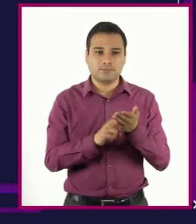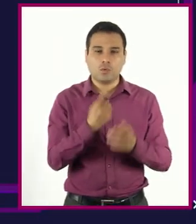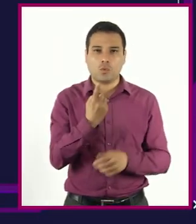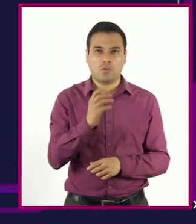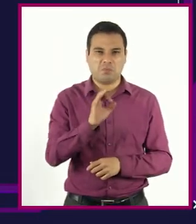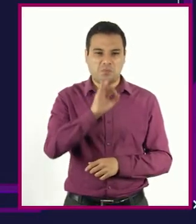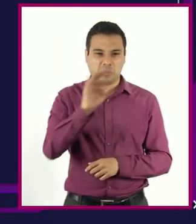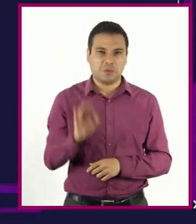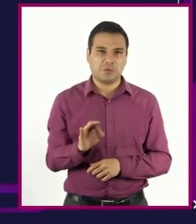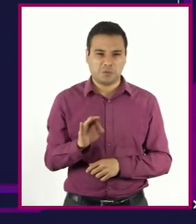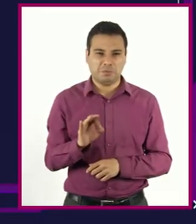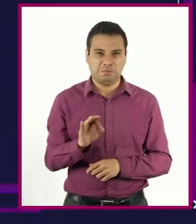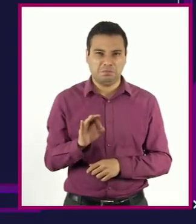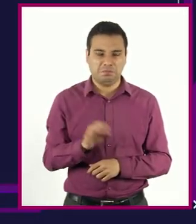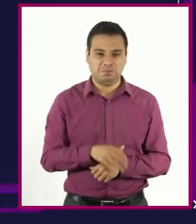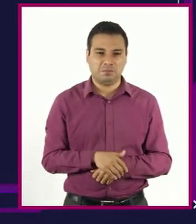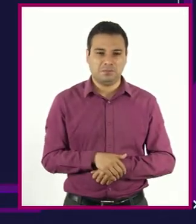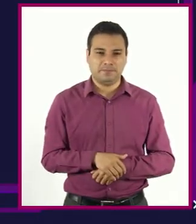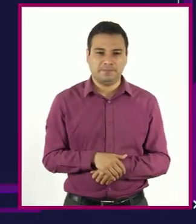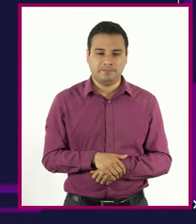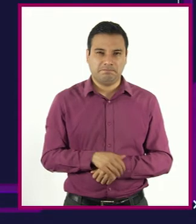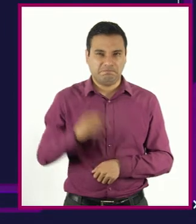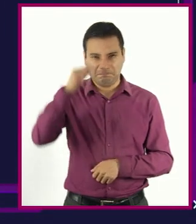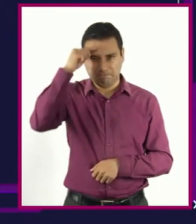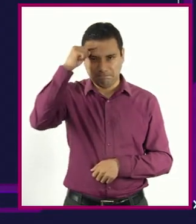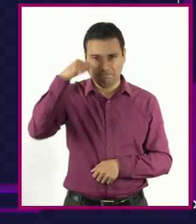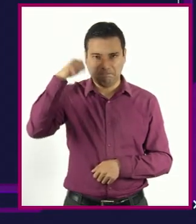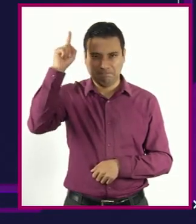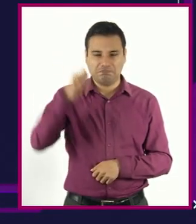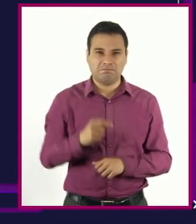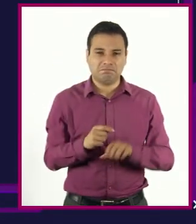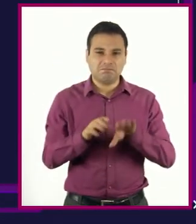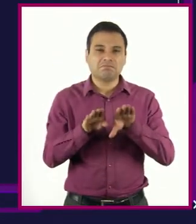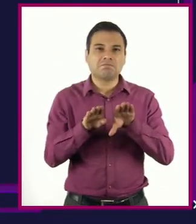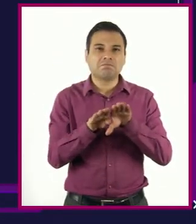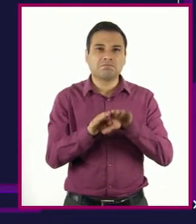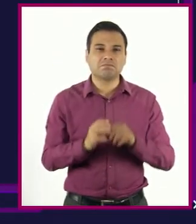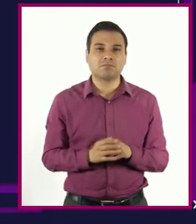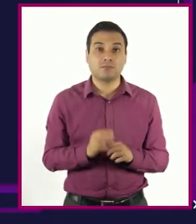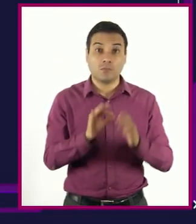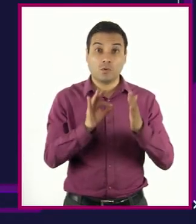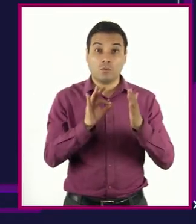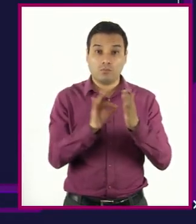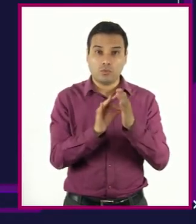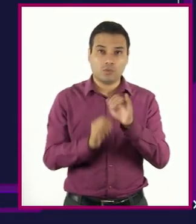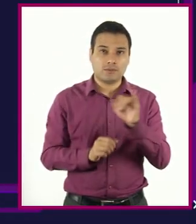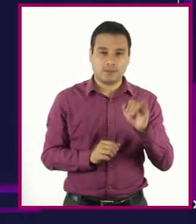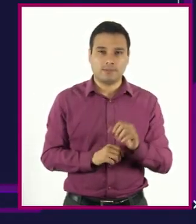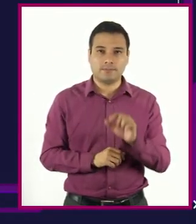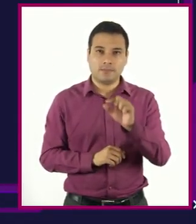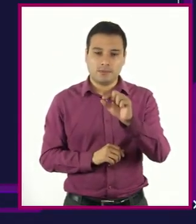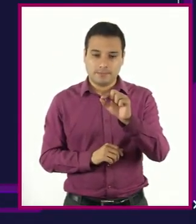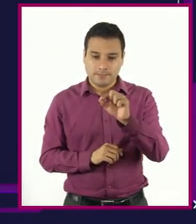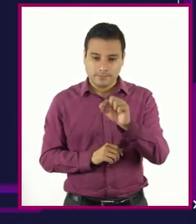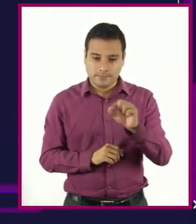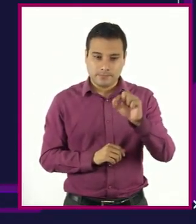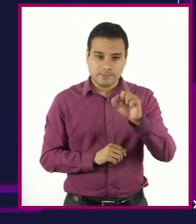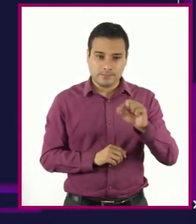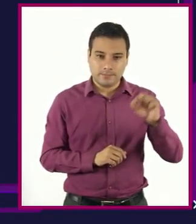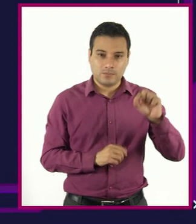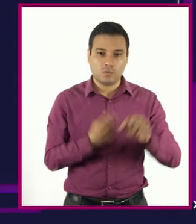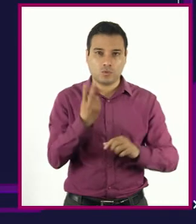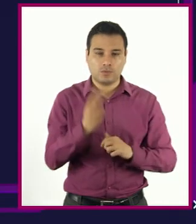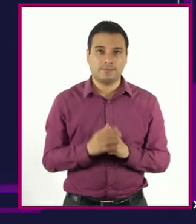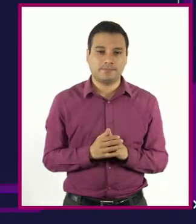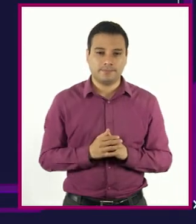poco cálculo porque se logra recorriendo el punto decimal dos lugares a la izquierda, que es lo mismo que